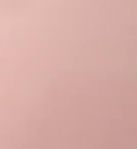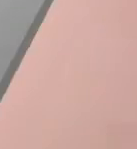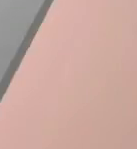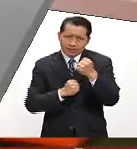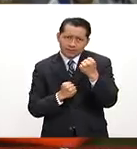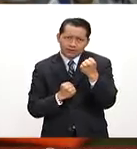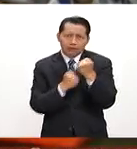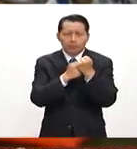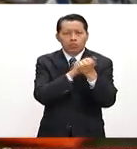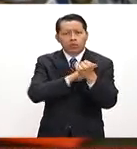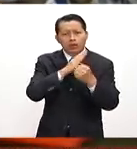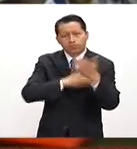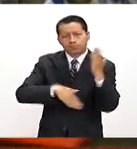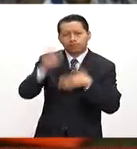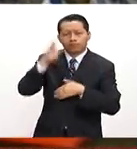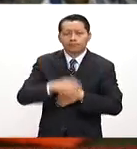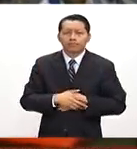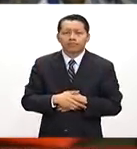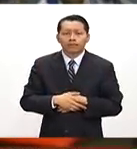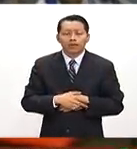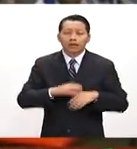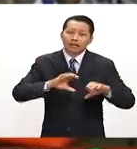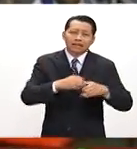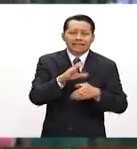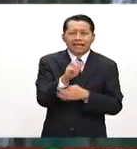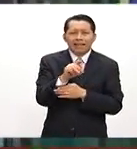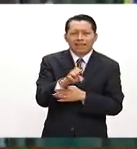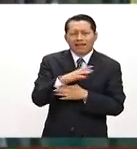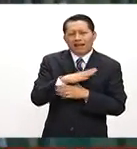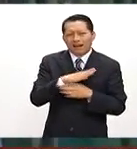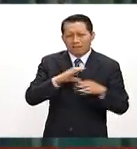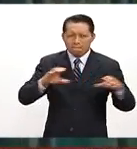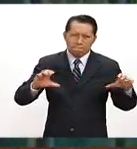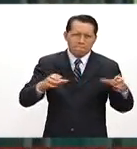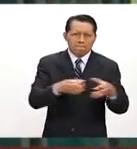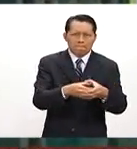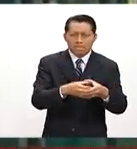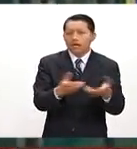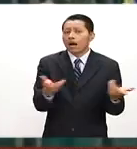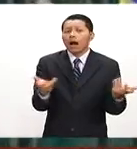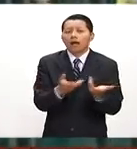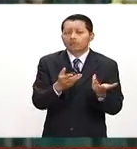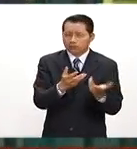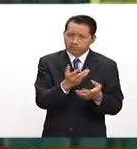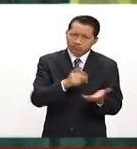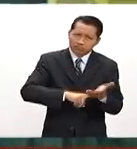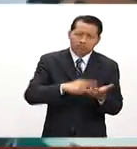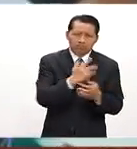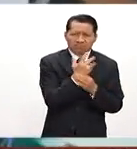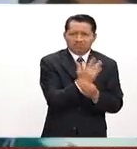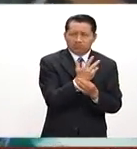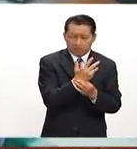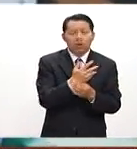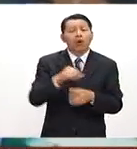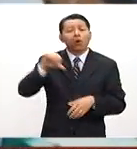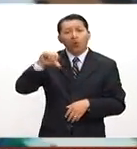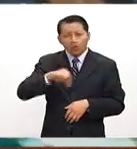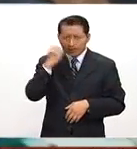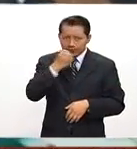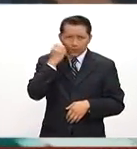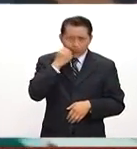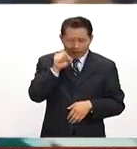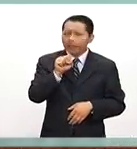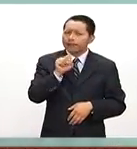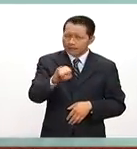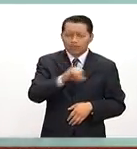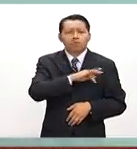exitoso. Por su parte, integrantes de la Coordinadora Nacional de Trabajadores de la Educación afirman que hoy regresarán a las aulas para iniciar